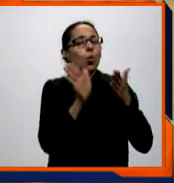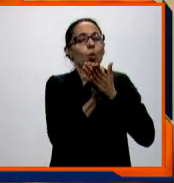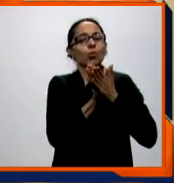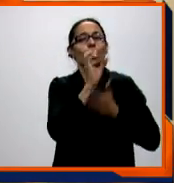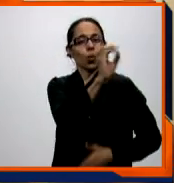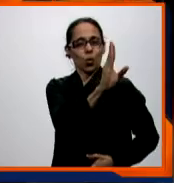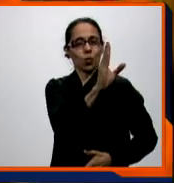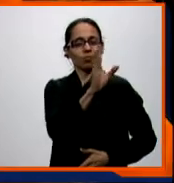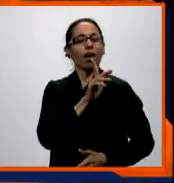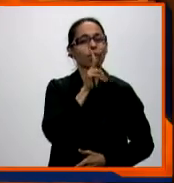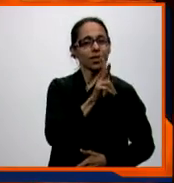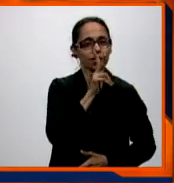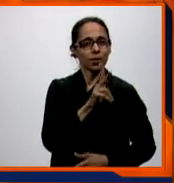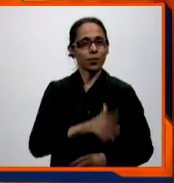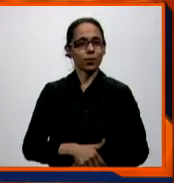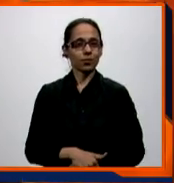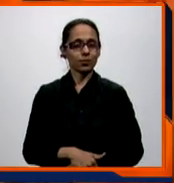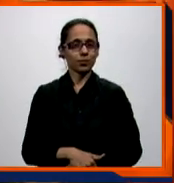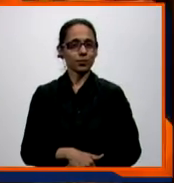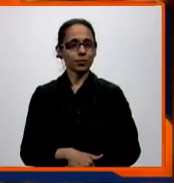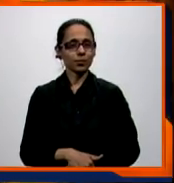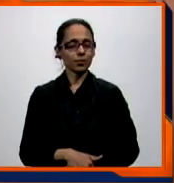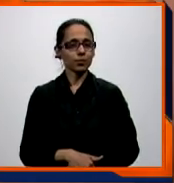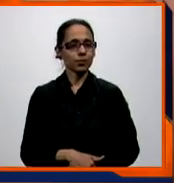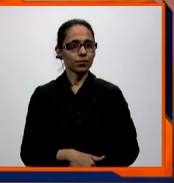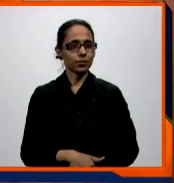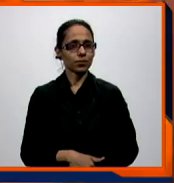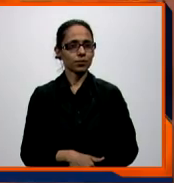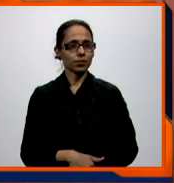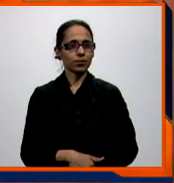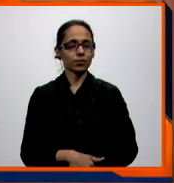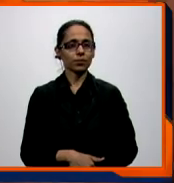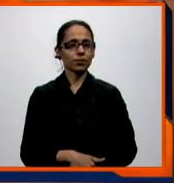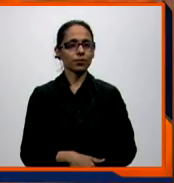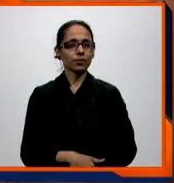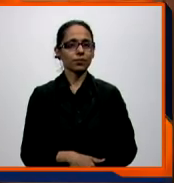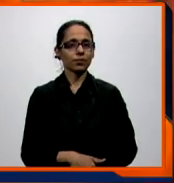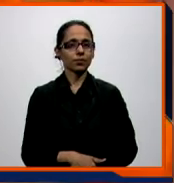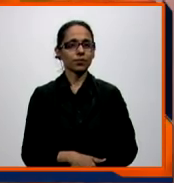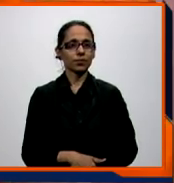Los trapos colgados están en la tribuna y plata.